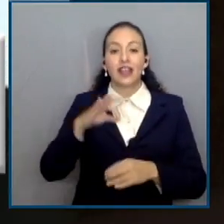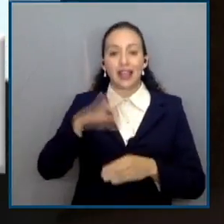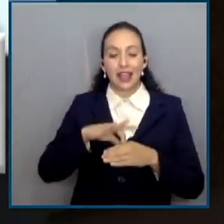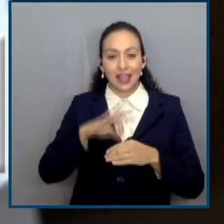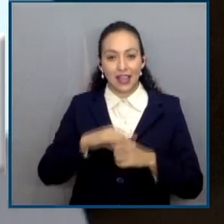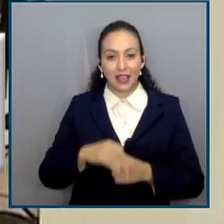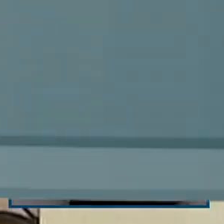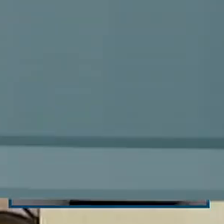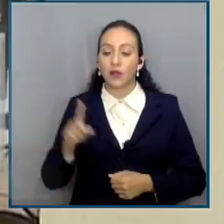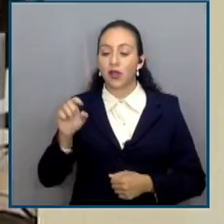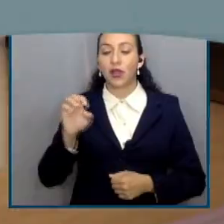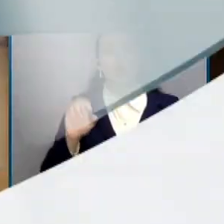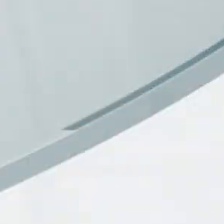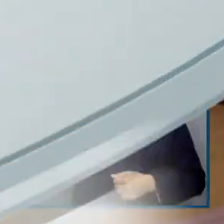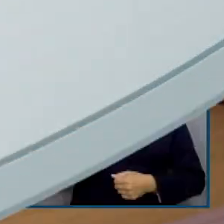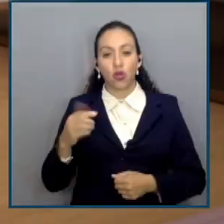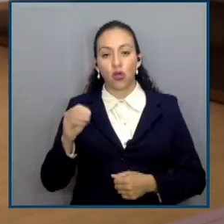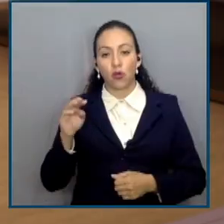defensoriaelectoral-mujeres@te.gov.mx.